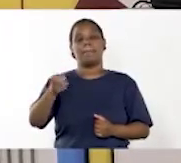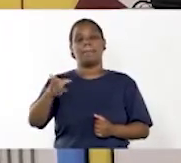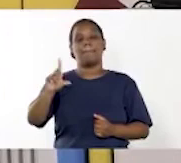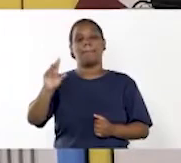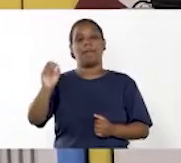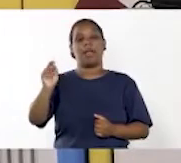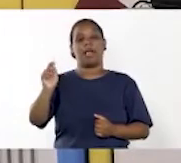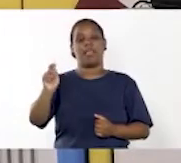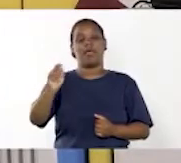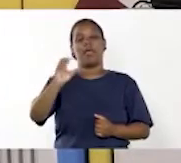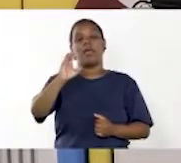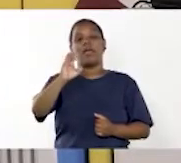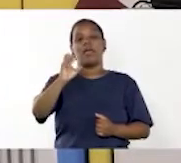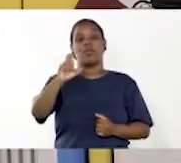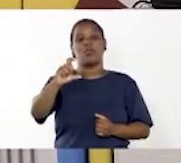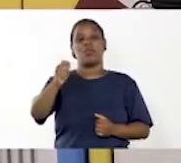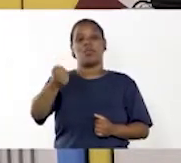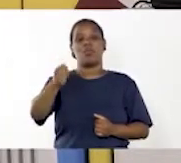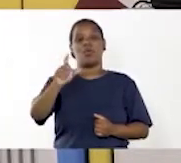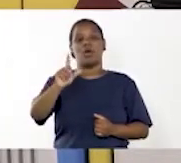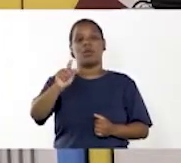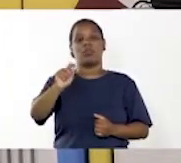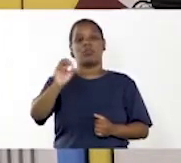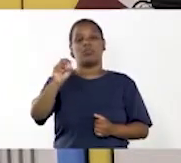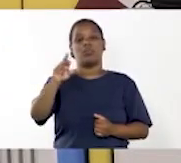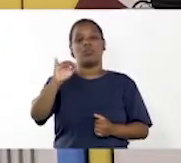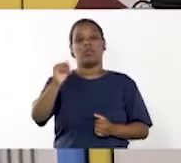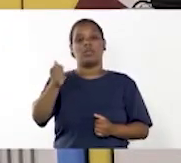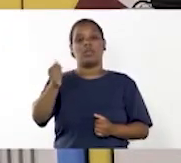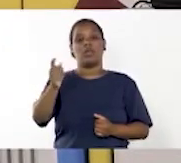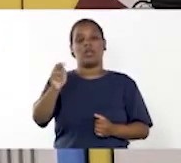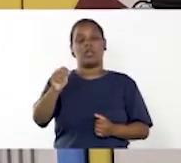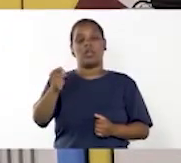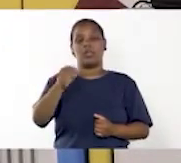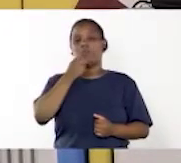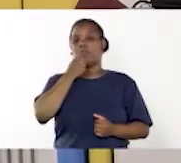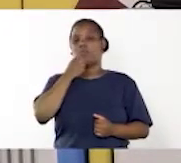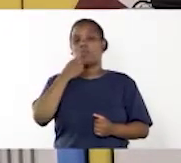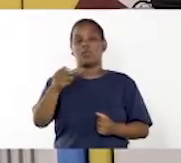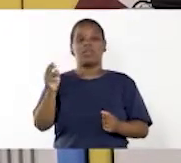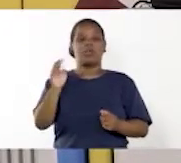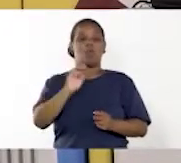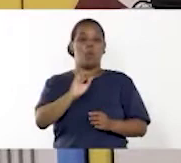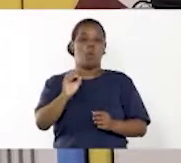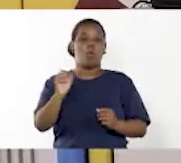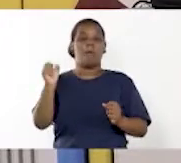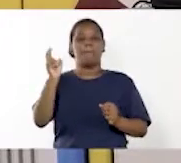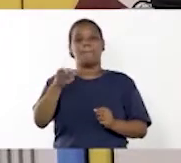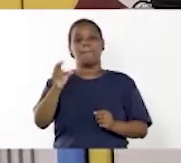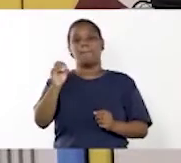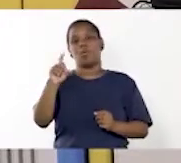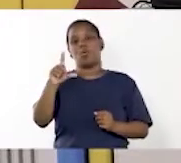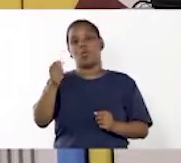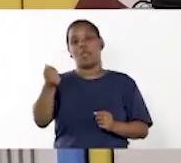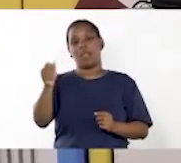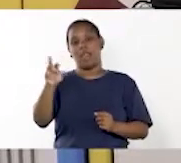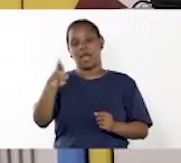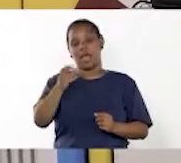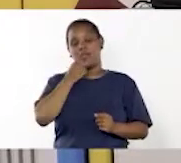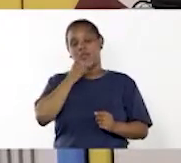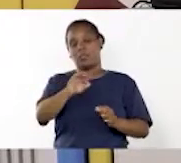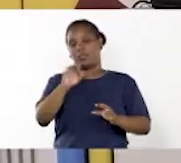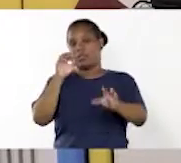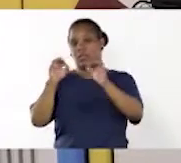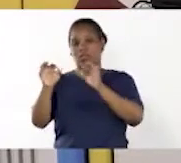hicimos una caracterización. O sea que hay variantes para tomar las decisiones que por donde se